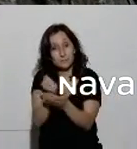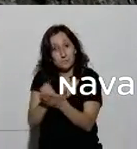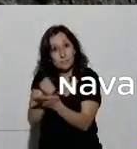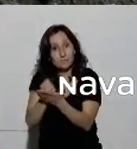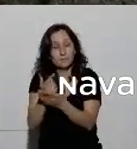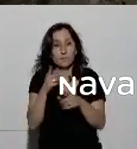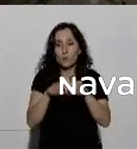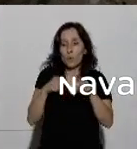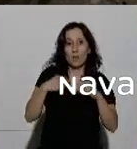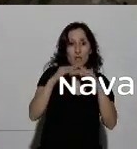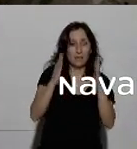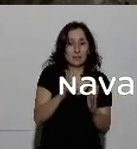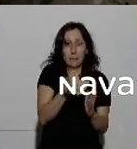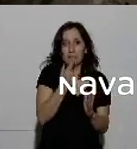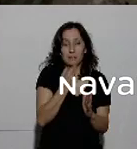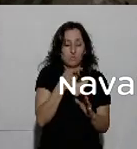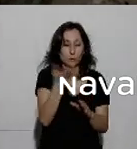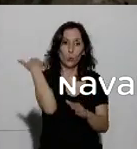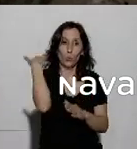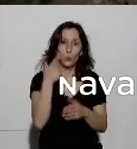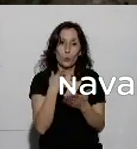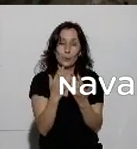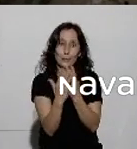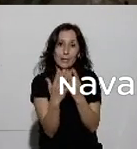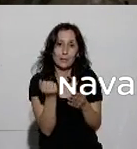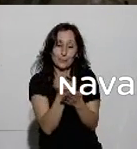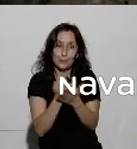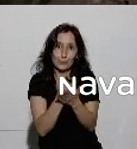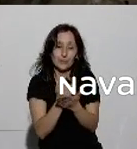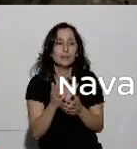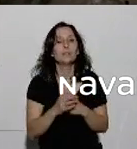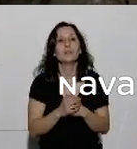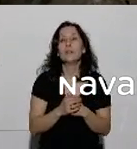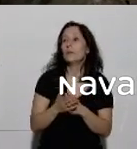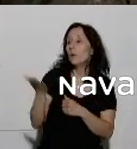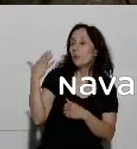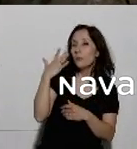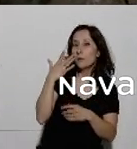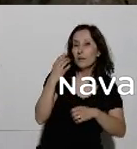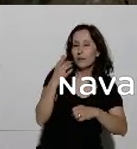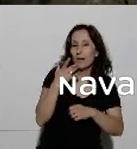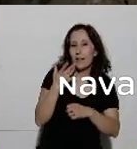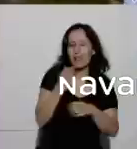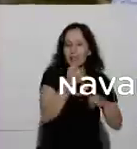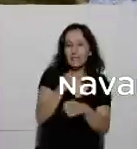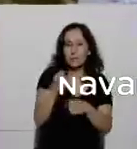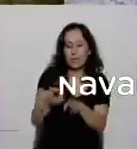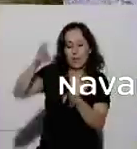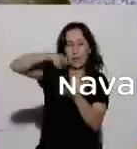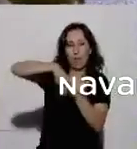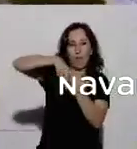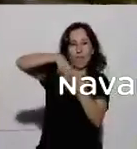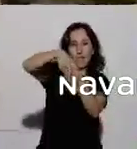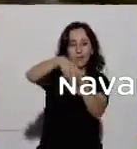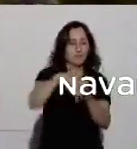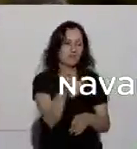un botiquín en casa. No eran esos seres malvados que se montaban en una escoba, ¿no? Eso es la imaginación de los inquisidores.